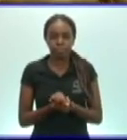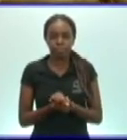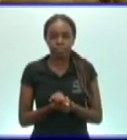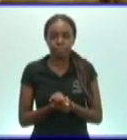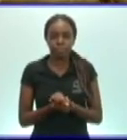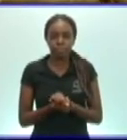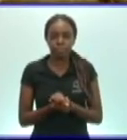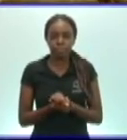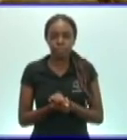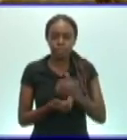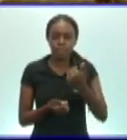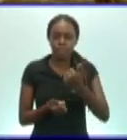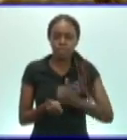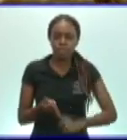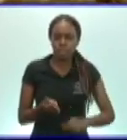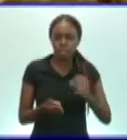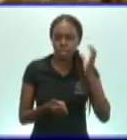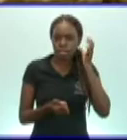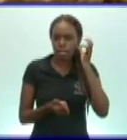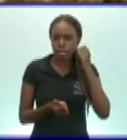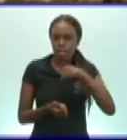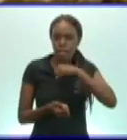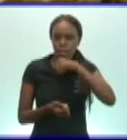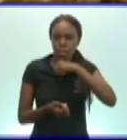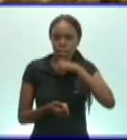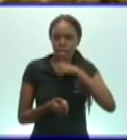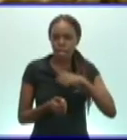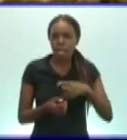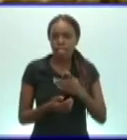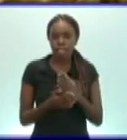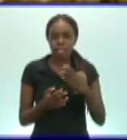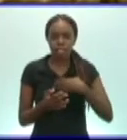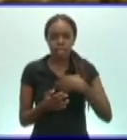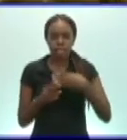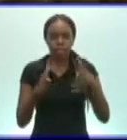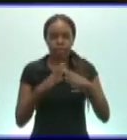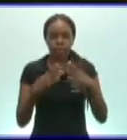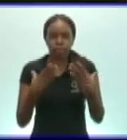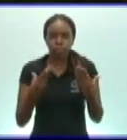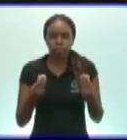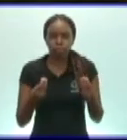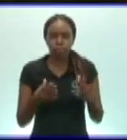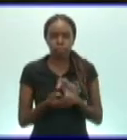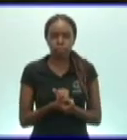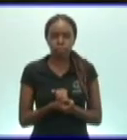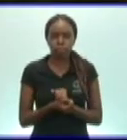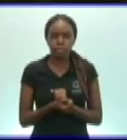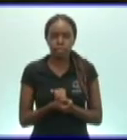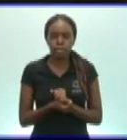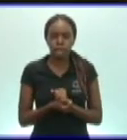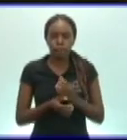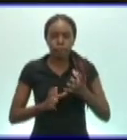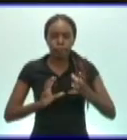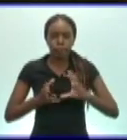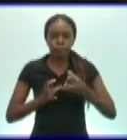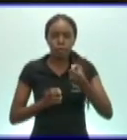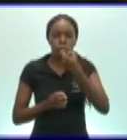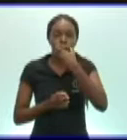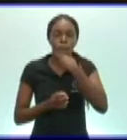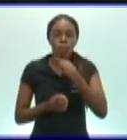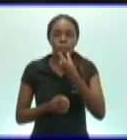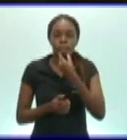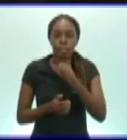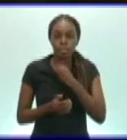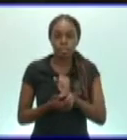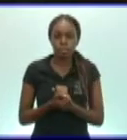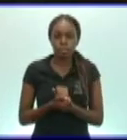Aguilar, nacida en Camagüey, son dueños de varias haciendas. Acerca de la formación de Carlos Manuel de Céspedes